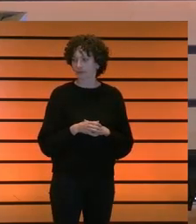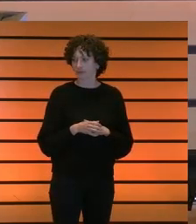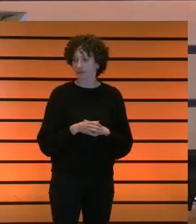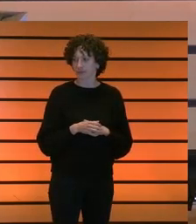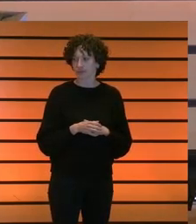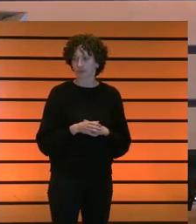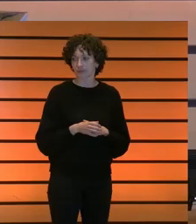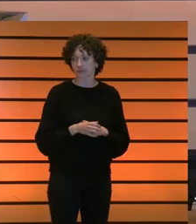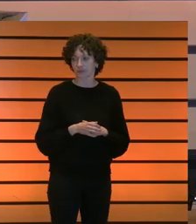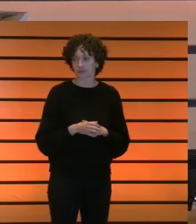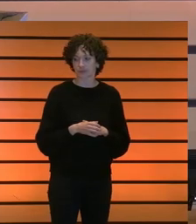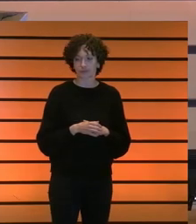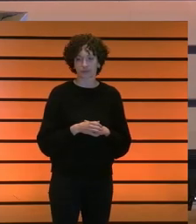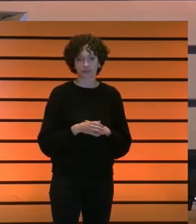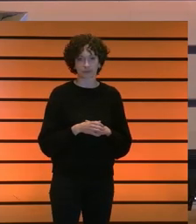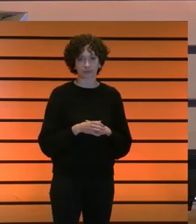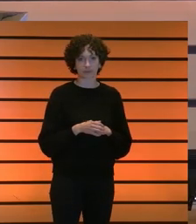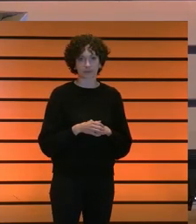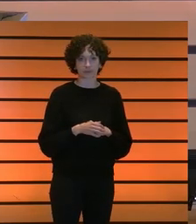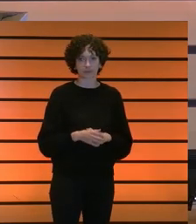es para atrás